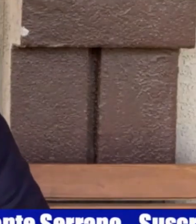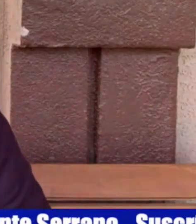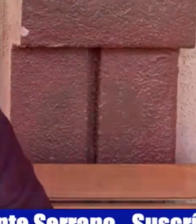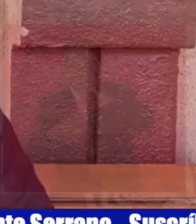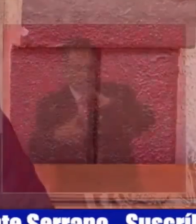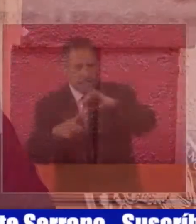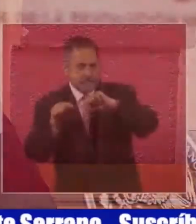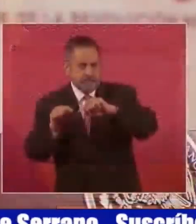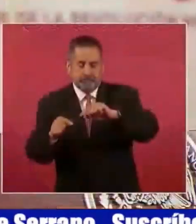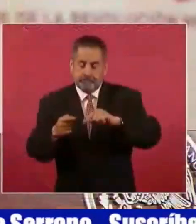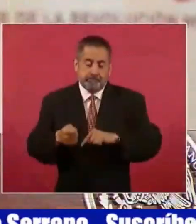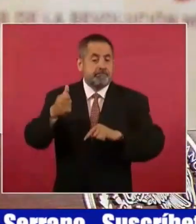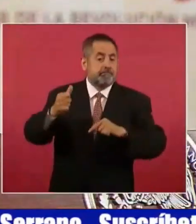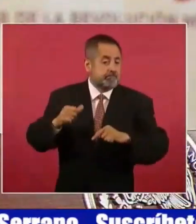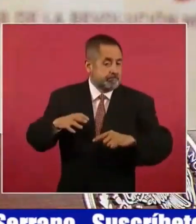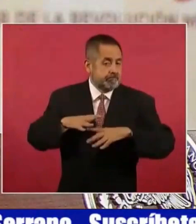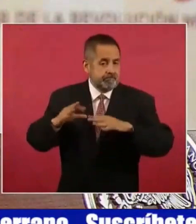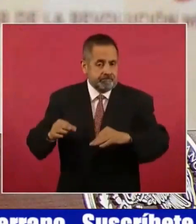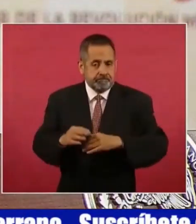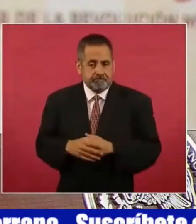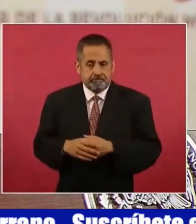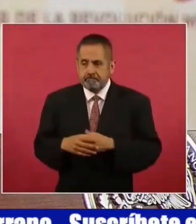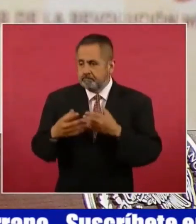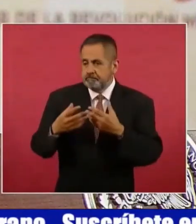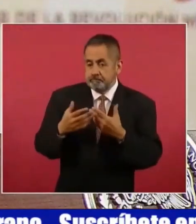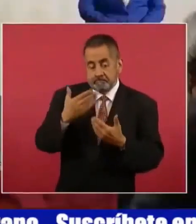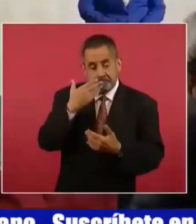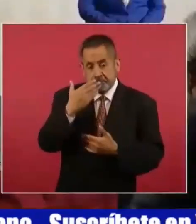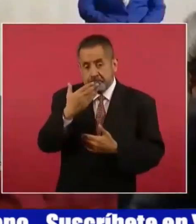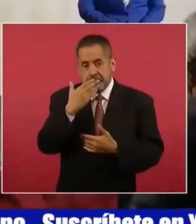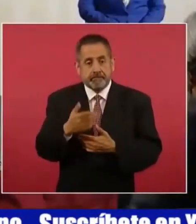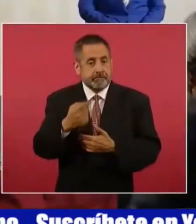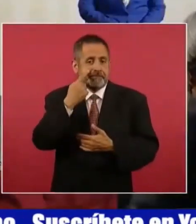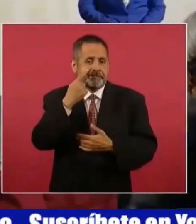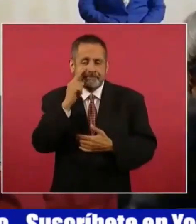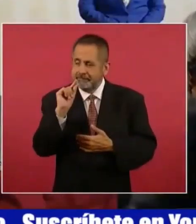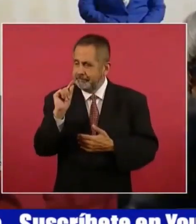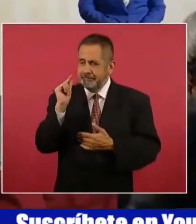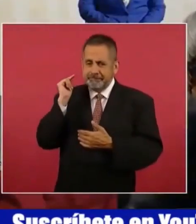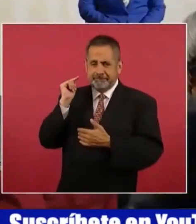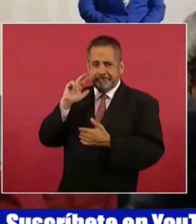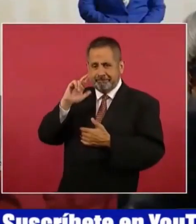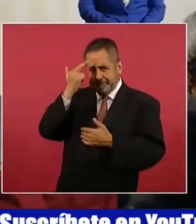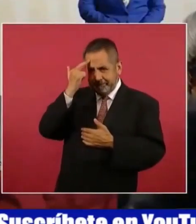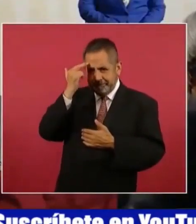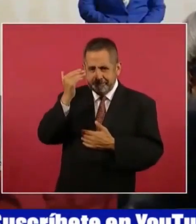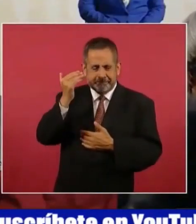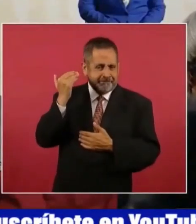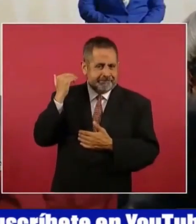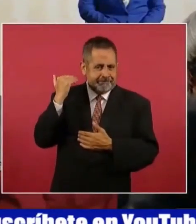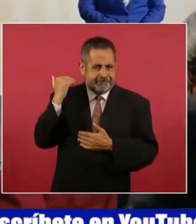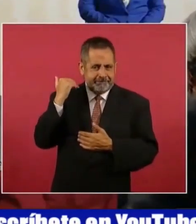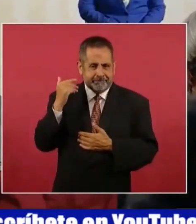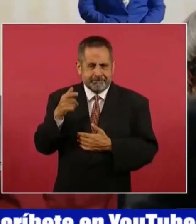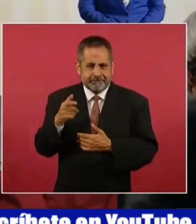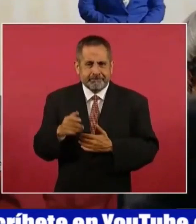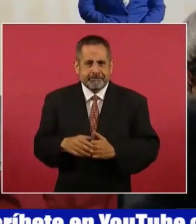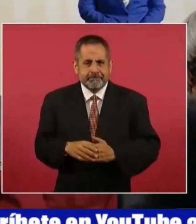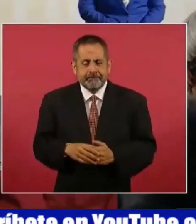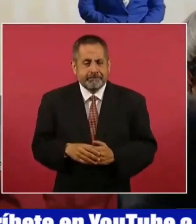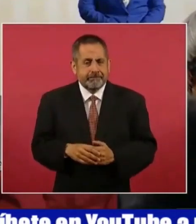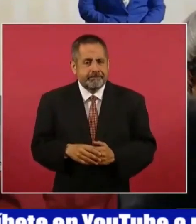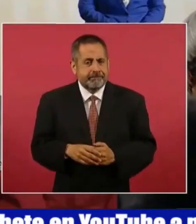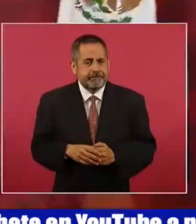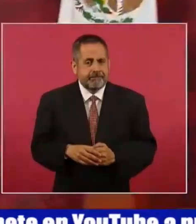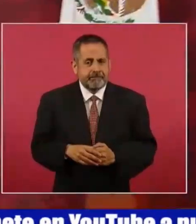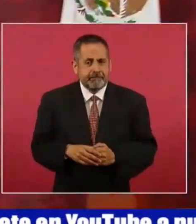Obrador desnudó la hipocresía y el descaro de Felipe Calderón,